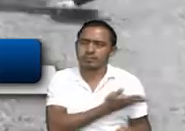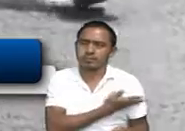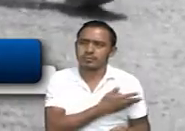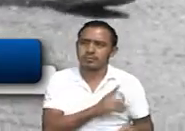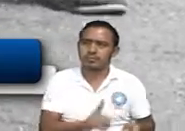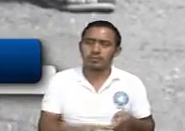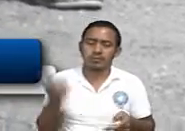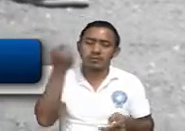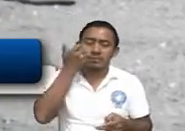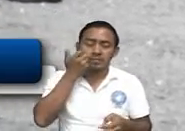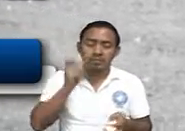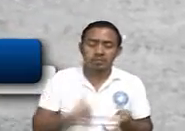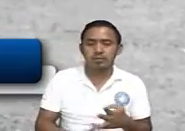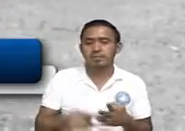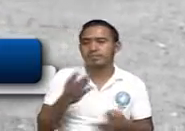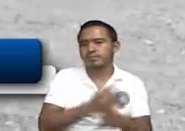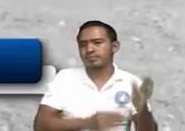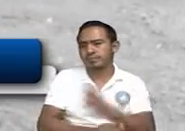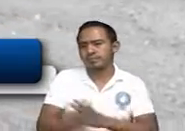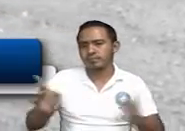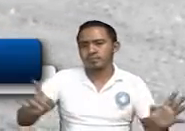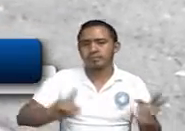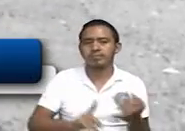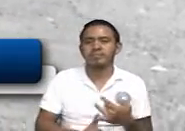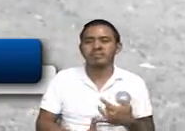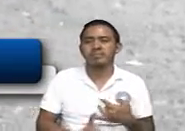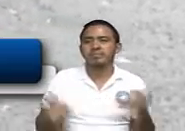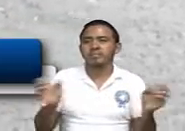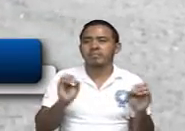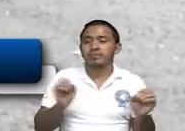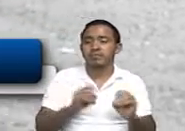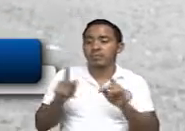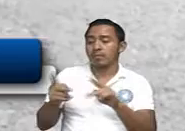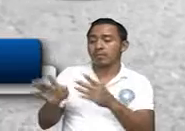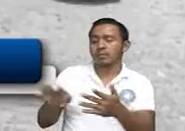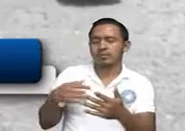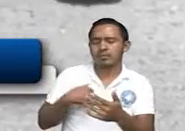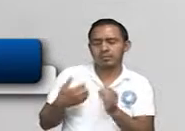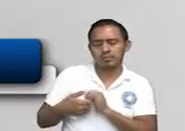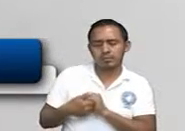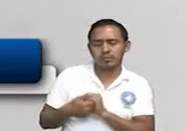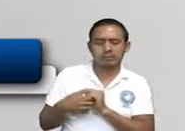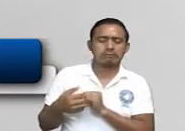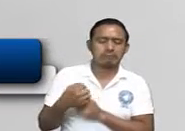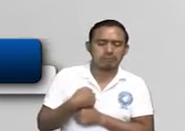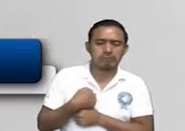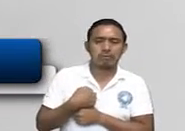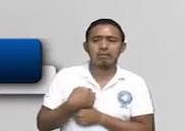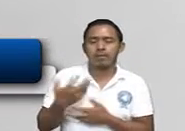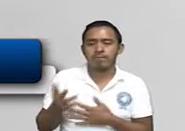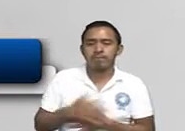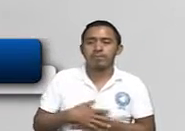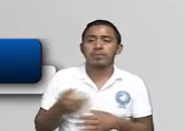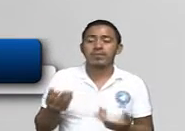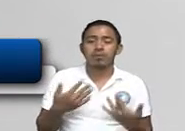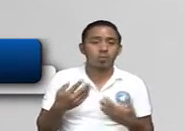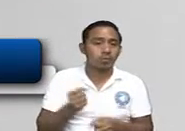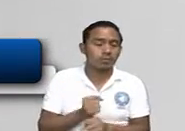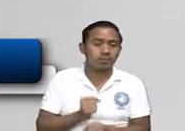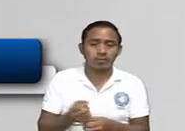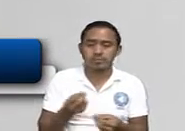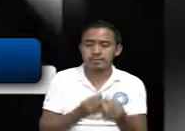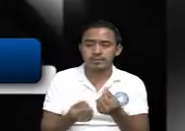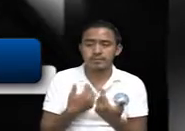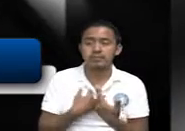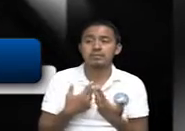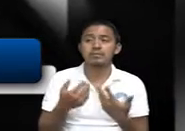una enfermedad, de alguna capacidad específica, o bien pérdida de un ser querido, a nivel económico, del empleo, o sea, todo nivel de pérdida me